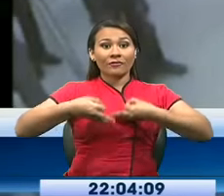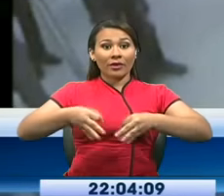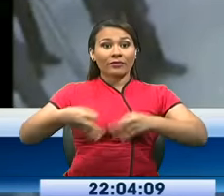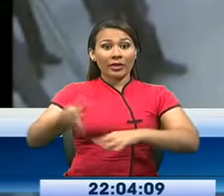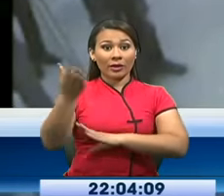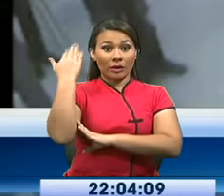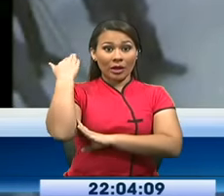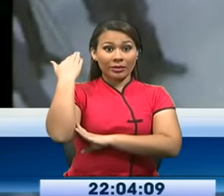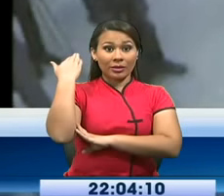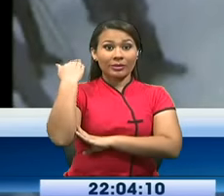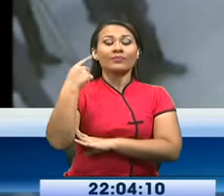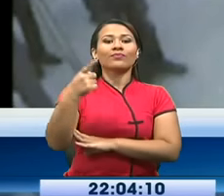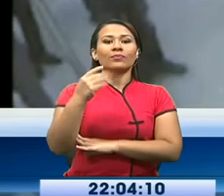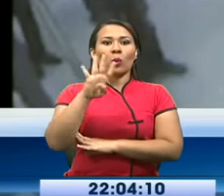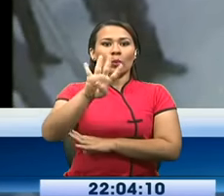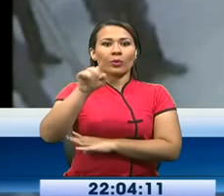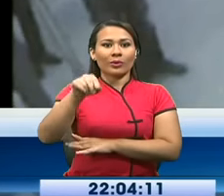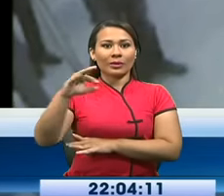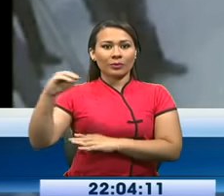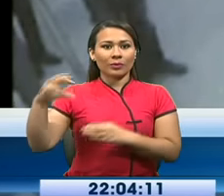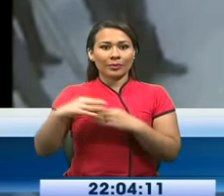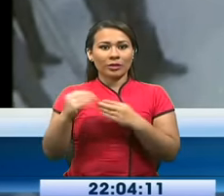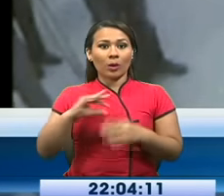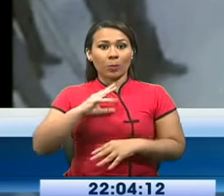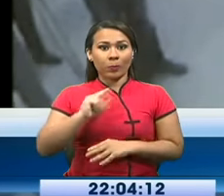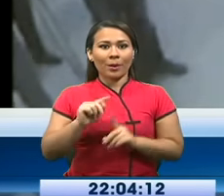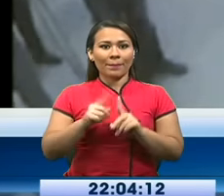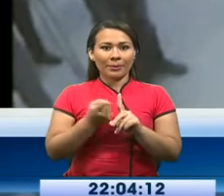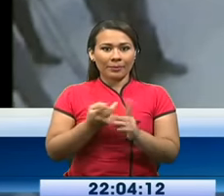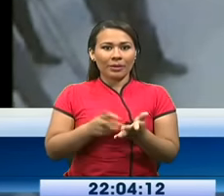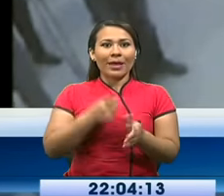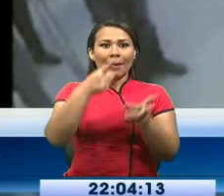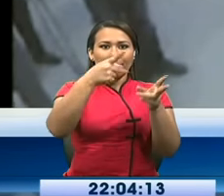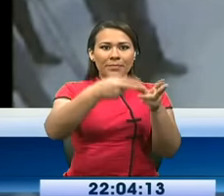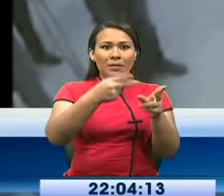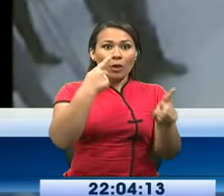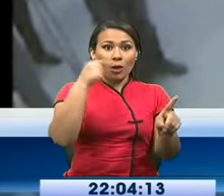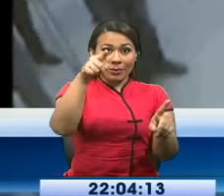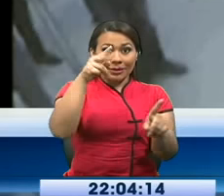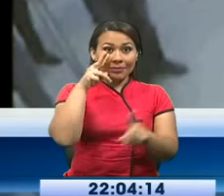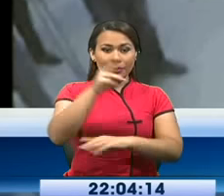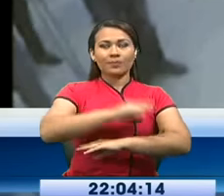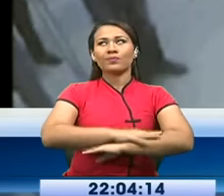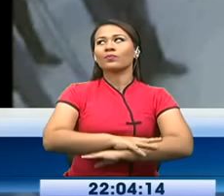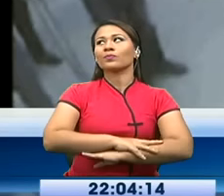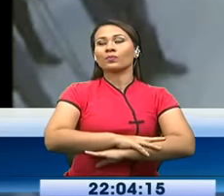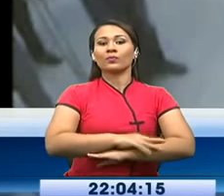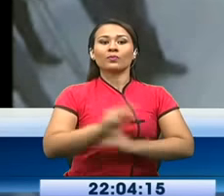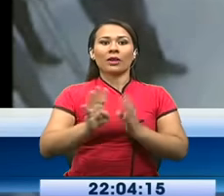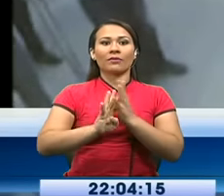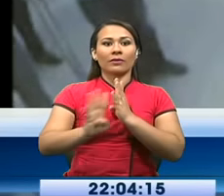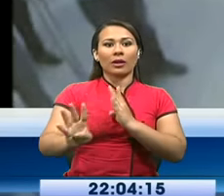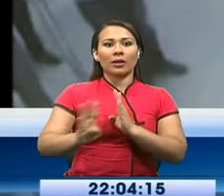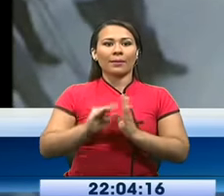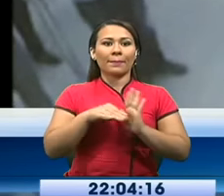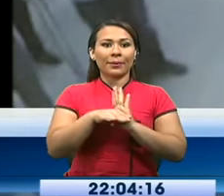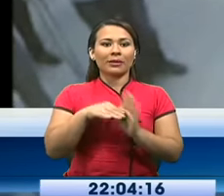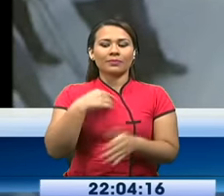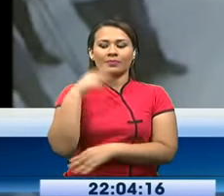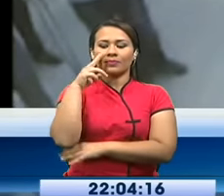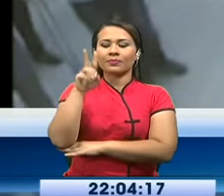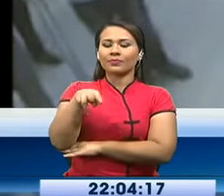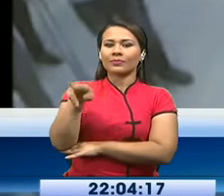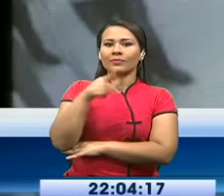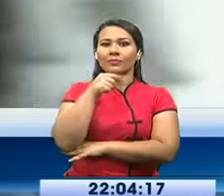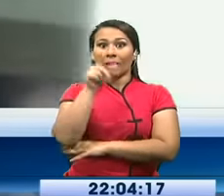de $4,000 de la misma forma, supuestamente al mismo sujeto se lo ve al interior de una entidad bancaria estudiando a la